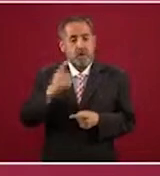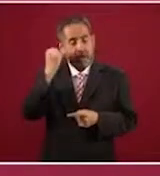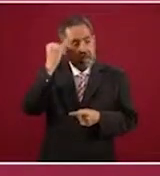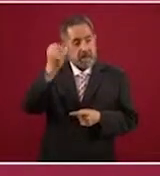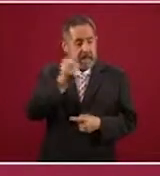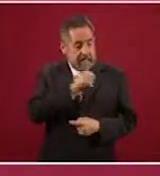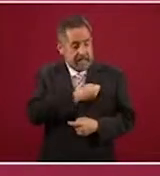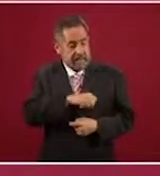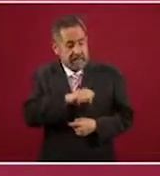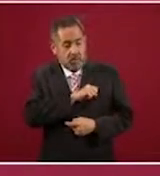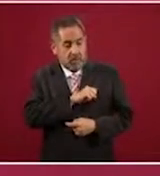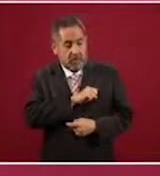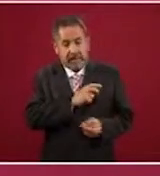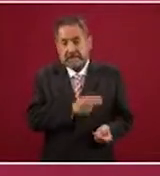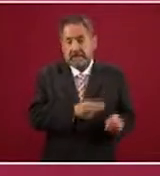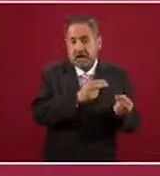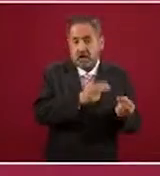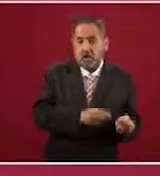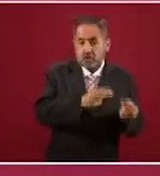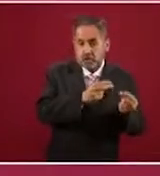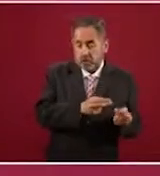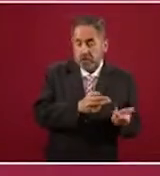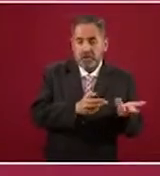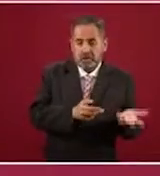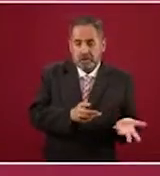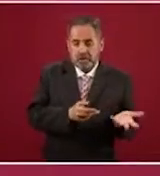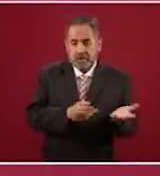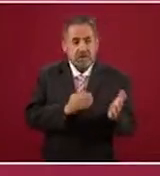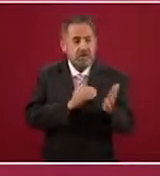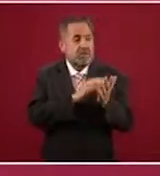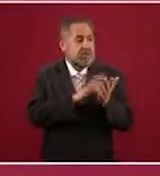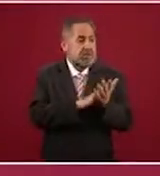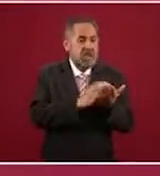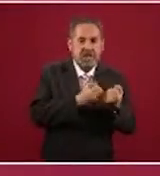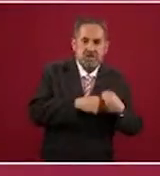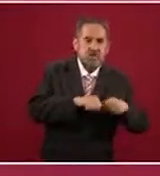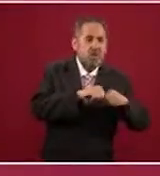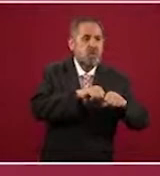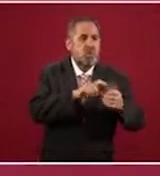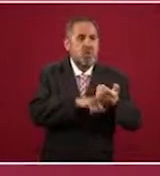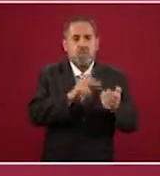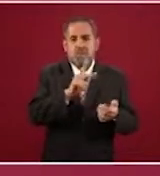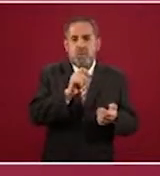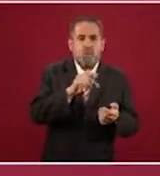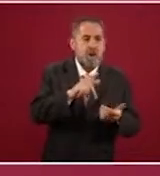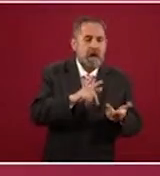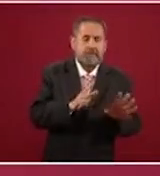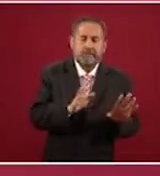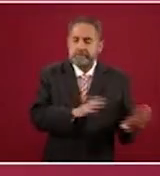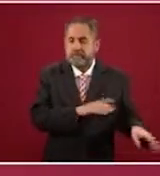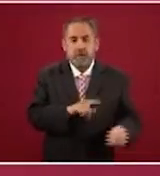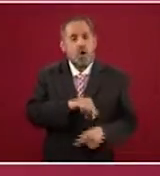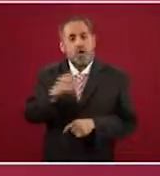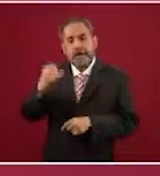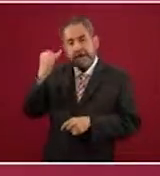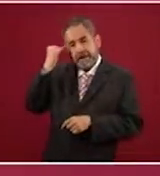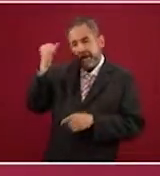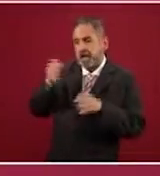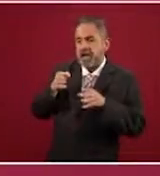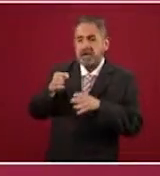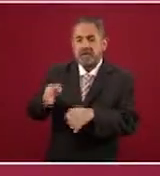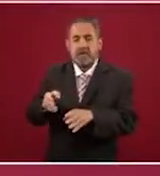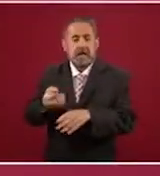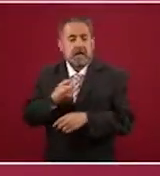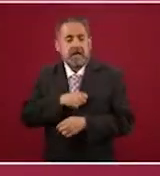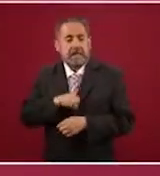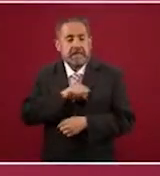una mercancía y por eso establecer seguros, como el Seguro Popular, y la otra concepción es establecer la salud